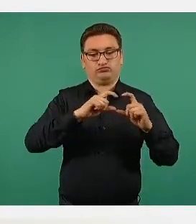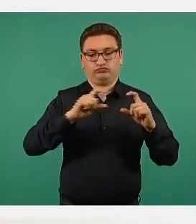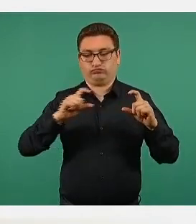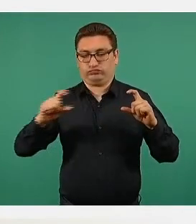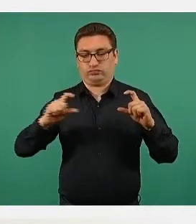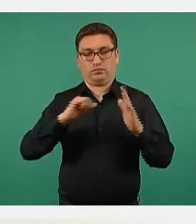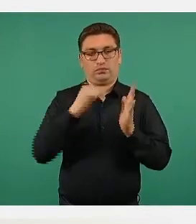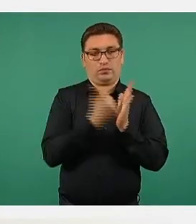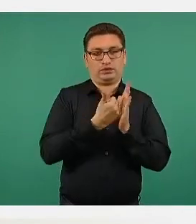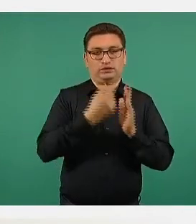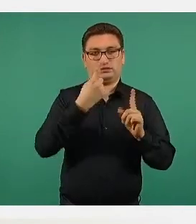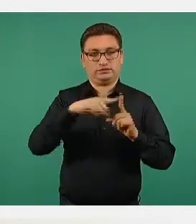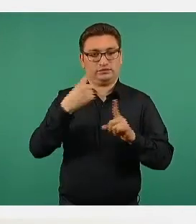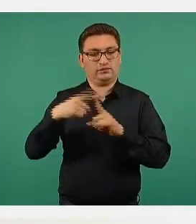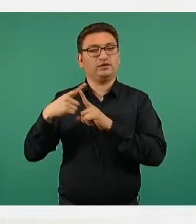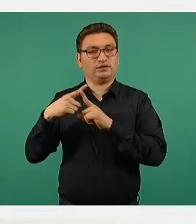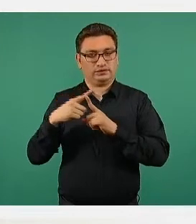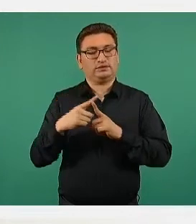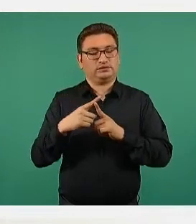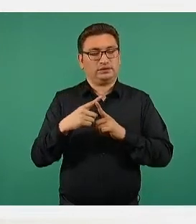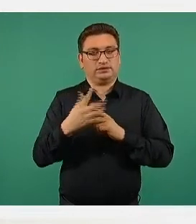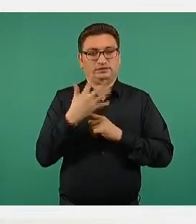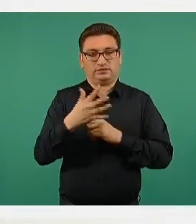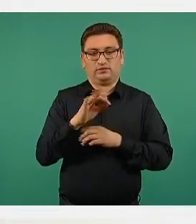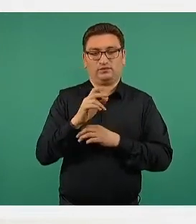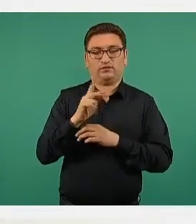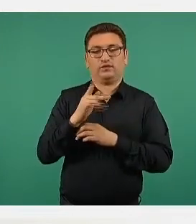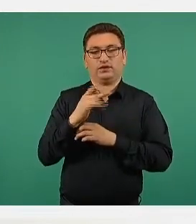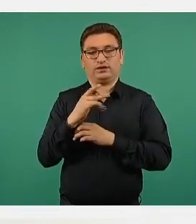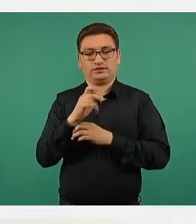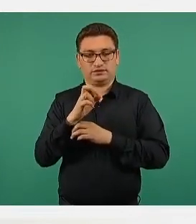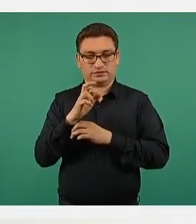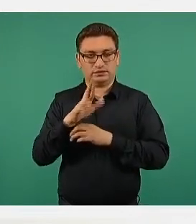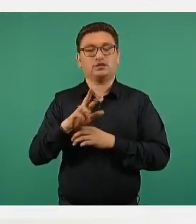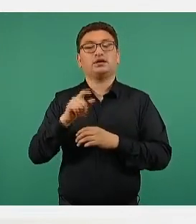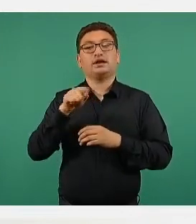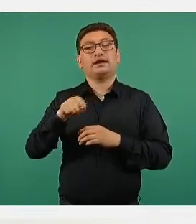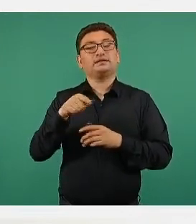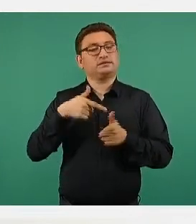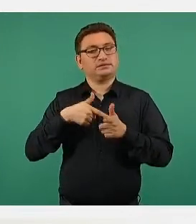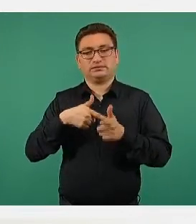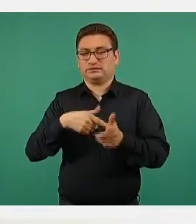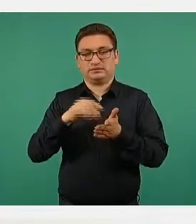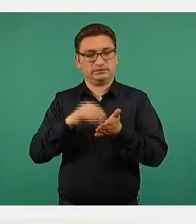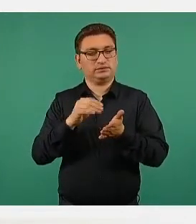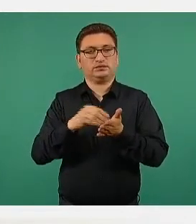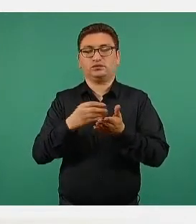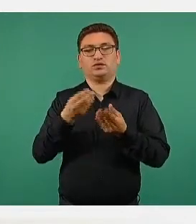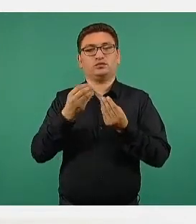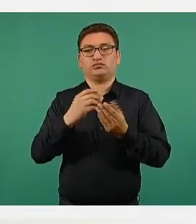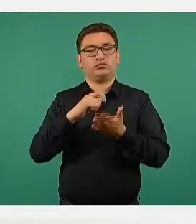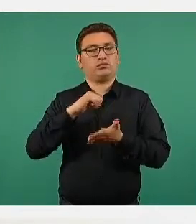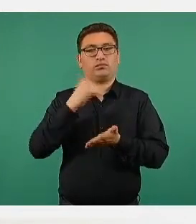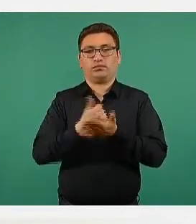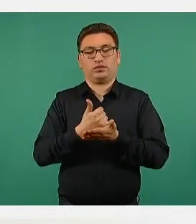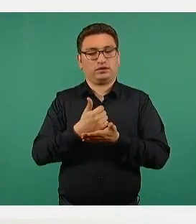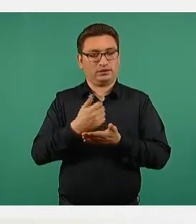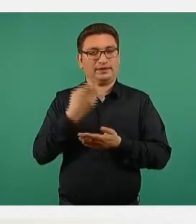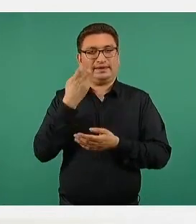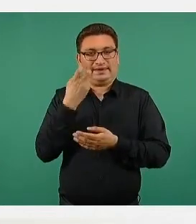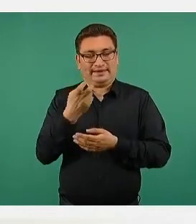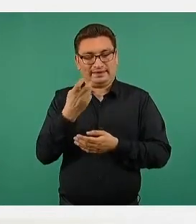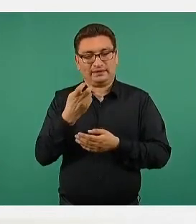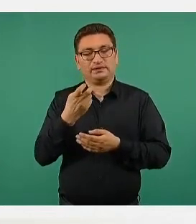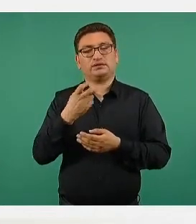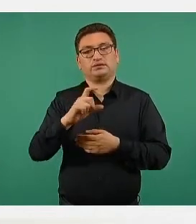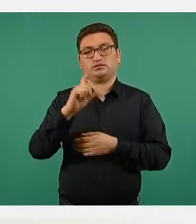diferentes marcas. Aún sigue siendo Pfizer-BioNTech la marca de vacuna o el tipo